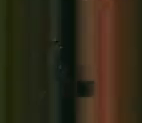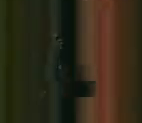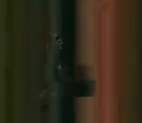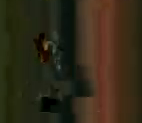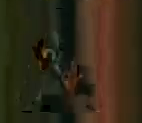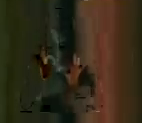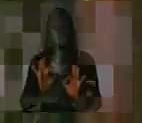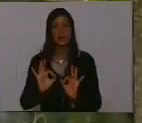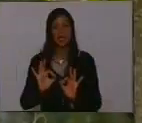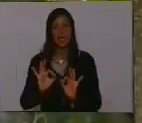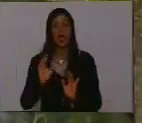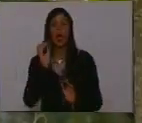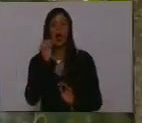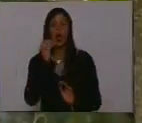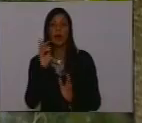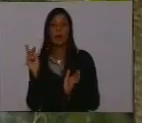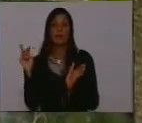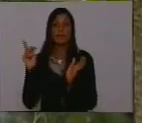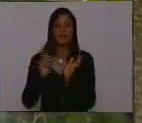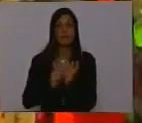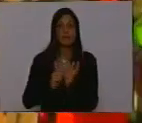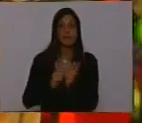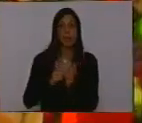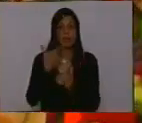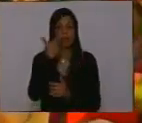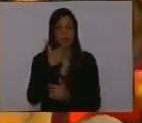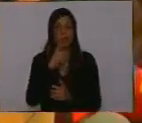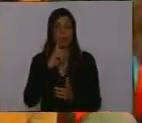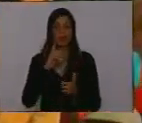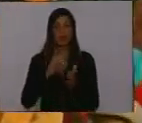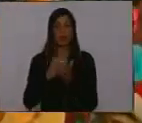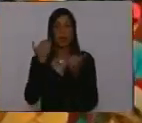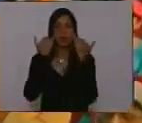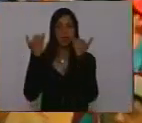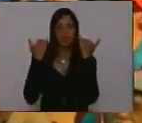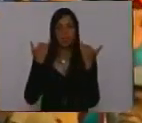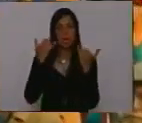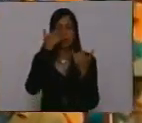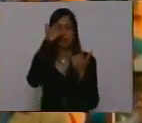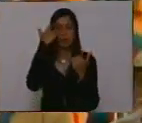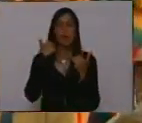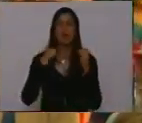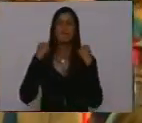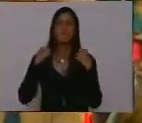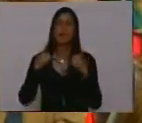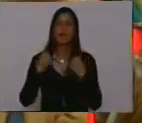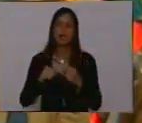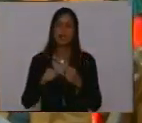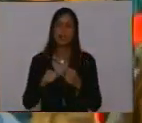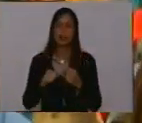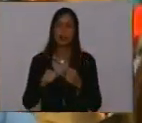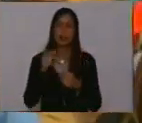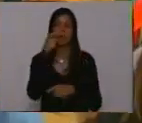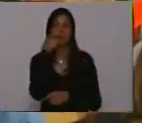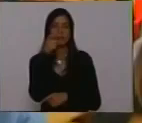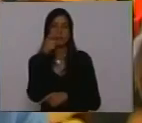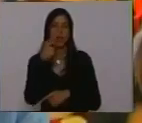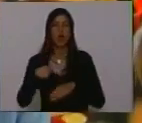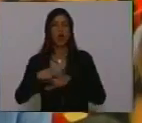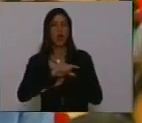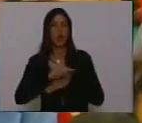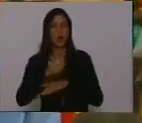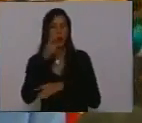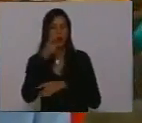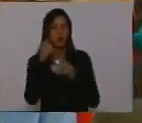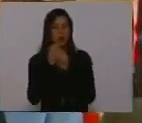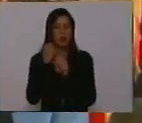especialmente para su participación directa y protagónica en la formulación, ejecución y control de la gestión pública y comunal en